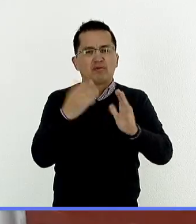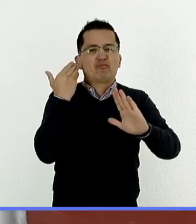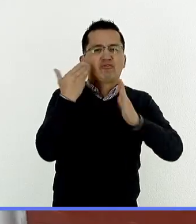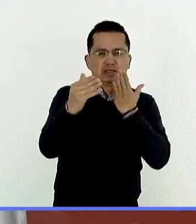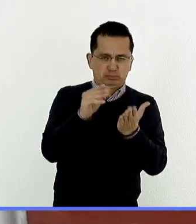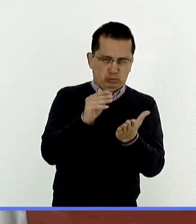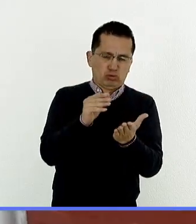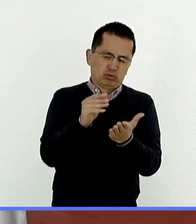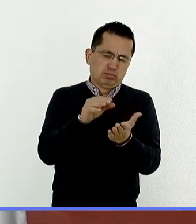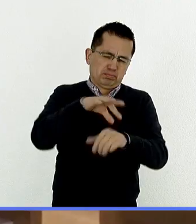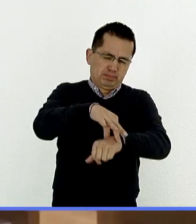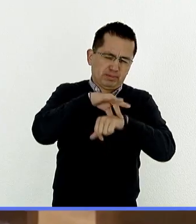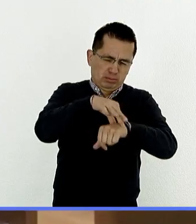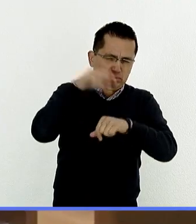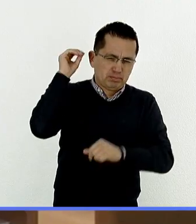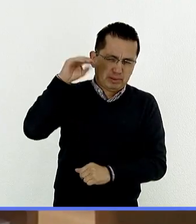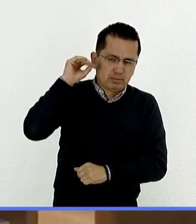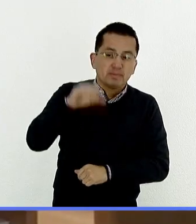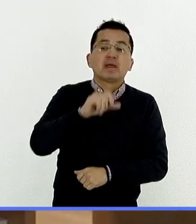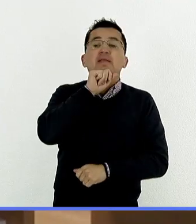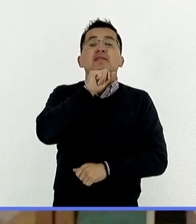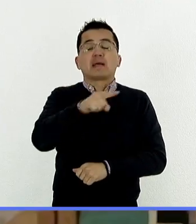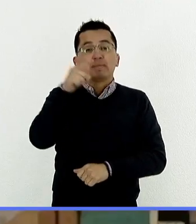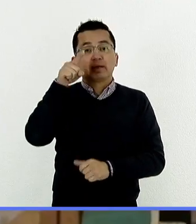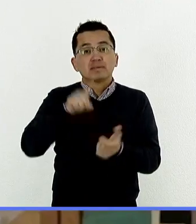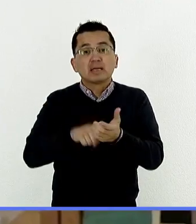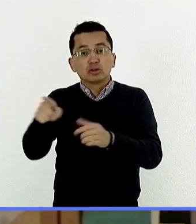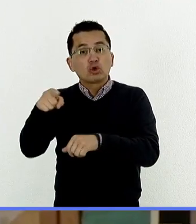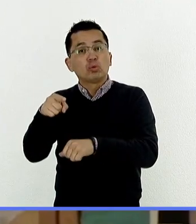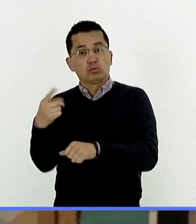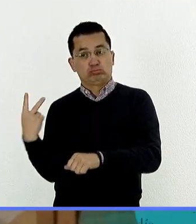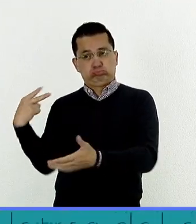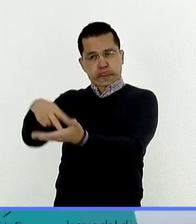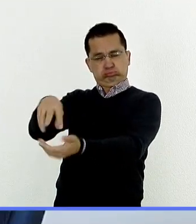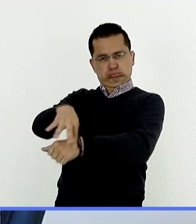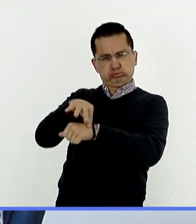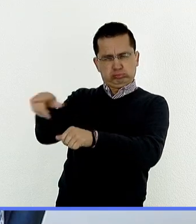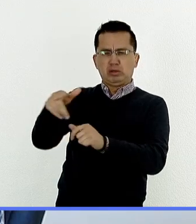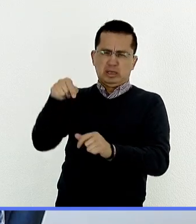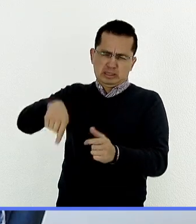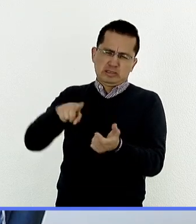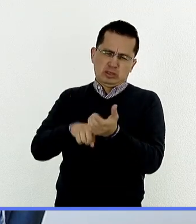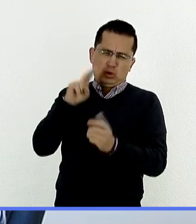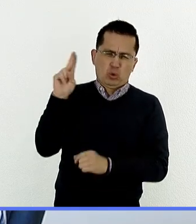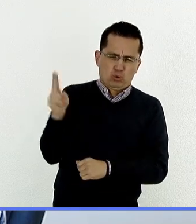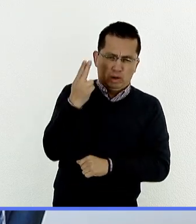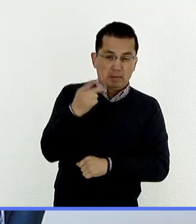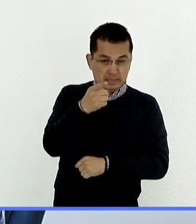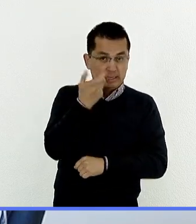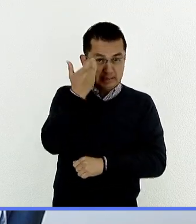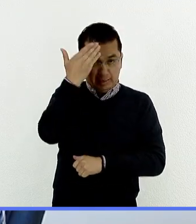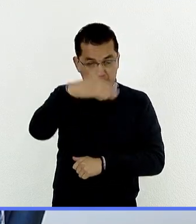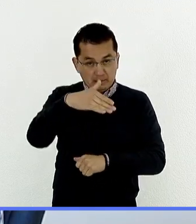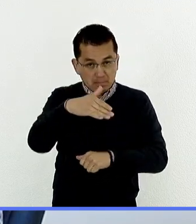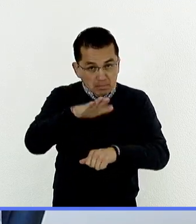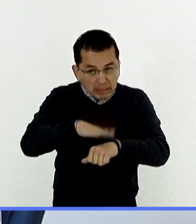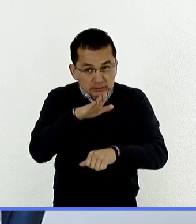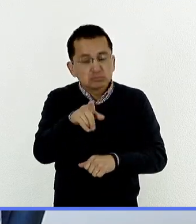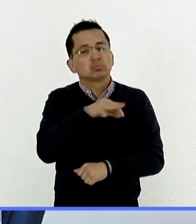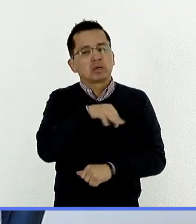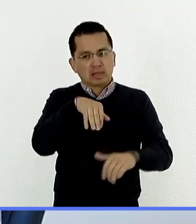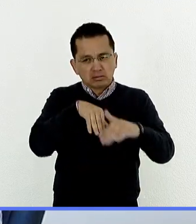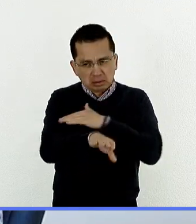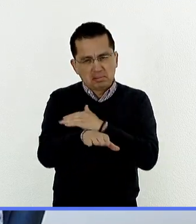también presencial desde el Foro de la librería Jaime García terrestre aquí en la entrada de la UNAM para mayores informes métanse por favor